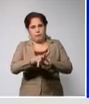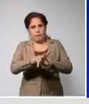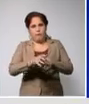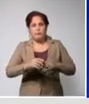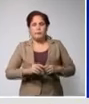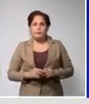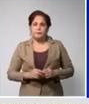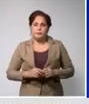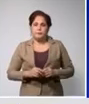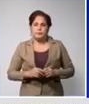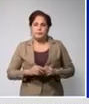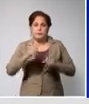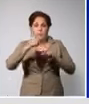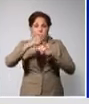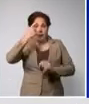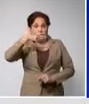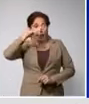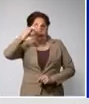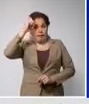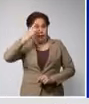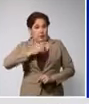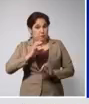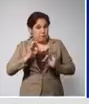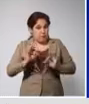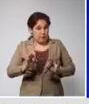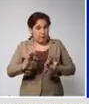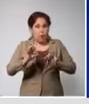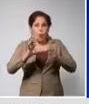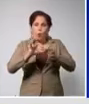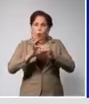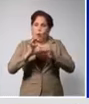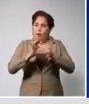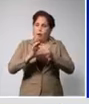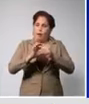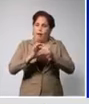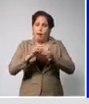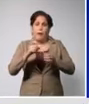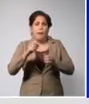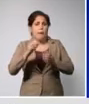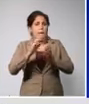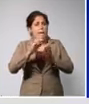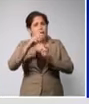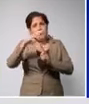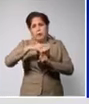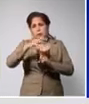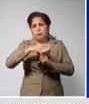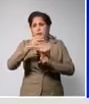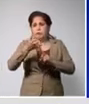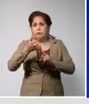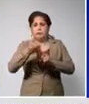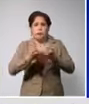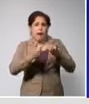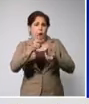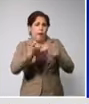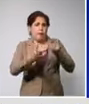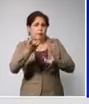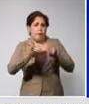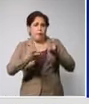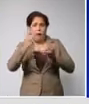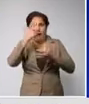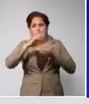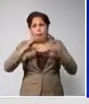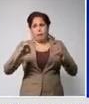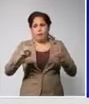las tasas más elevadas, Guanajay, Mariel, San Cristóbal, Candelaria y Artemisa.